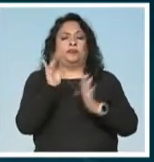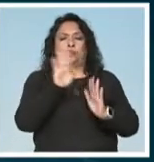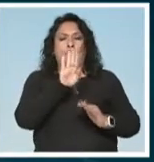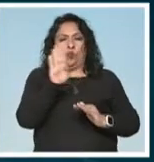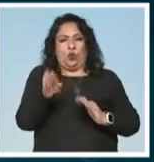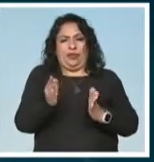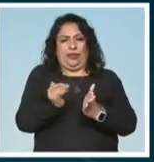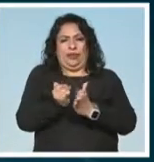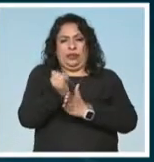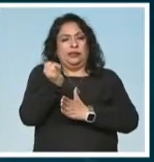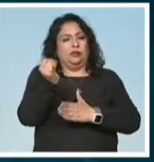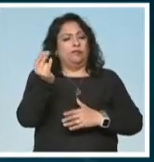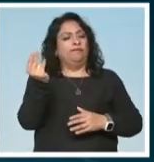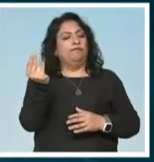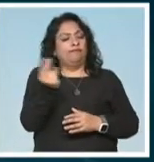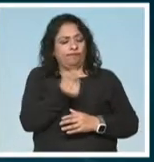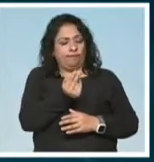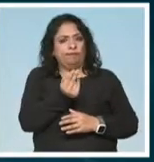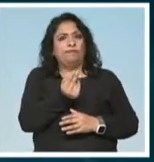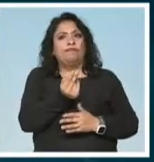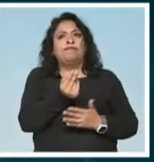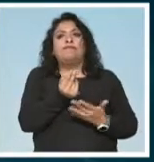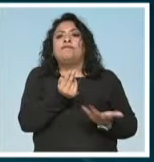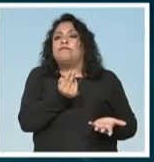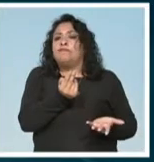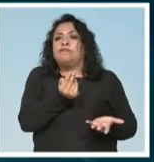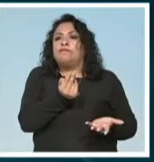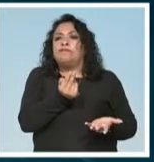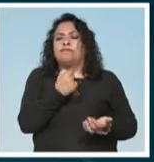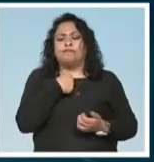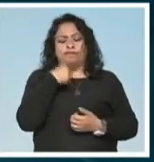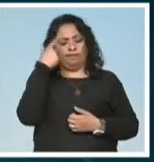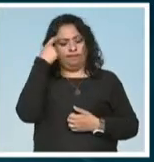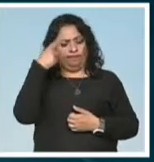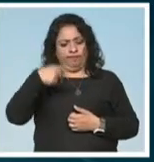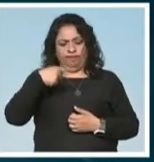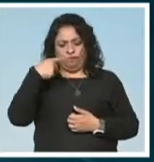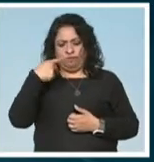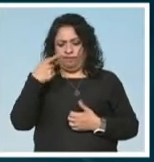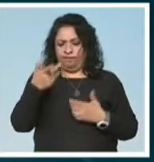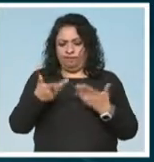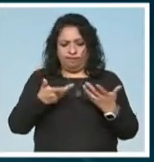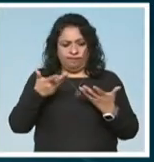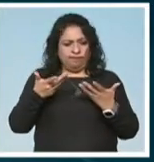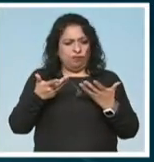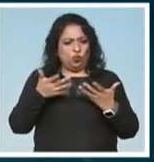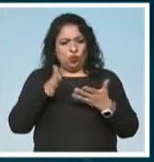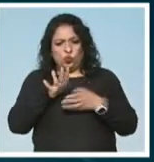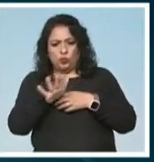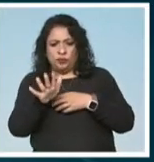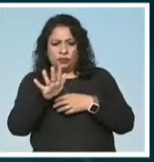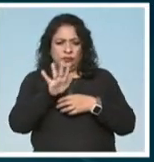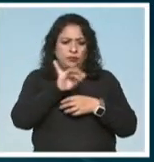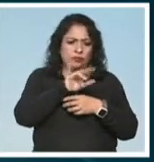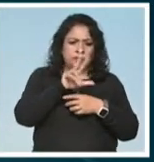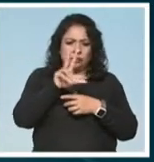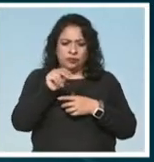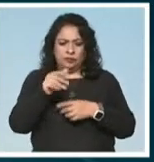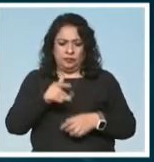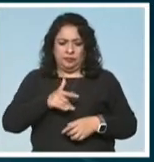una decisión necesaria, qué nos preguntamos, qué enfrentamos, qué dilemas éticos y